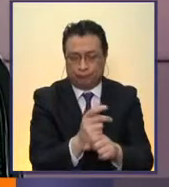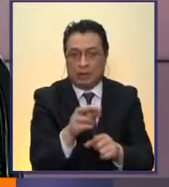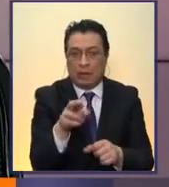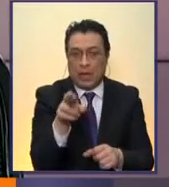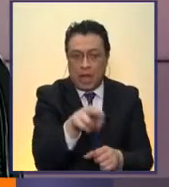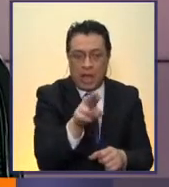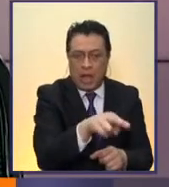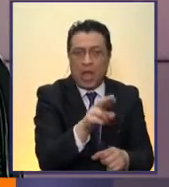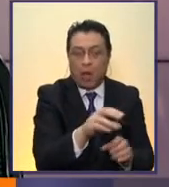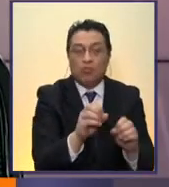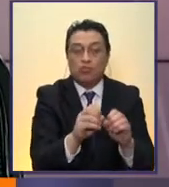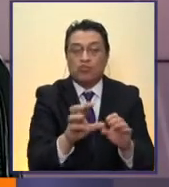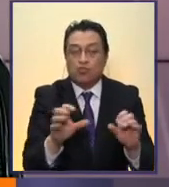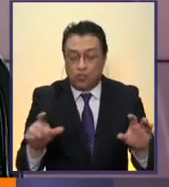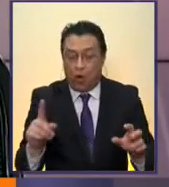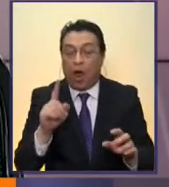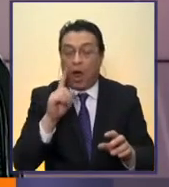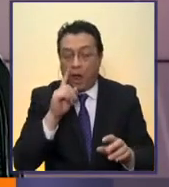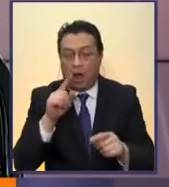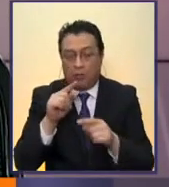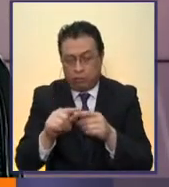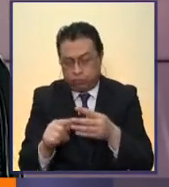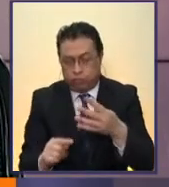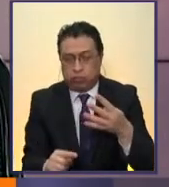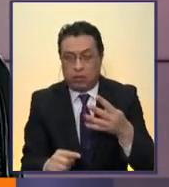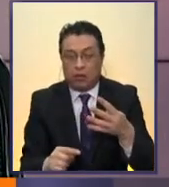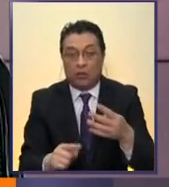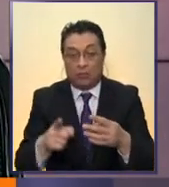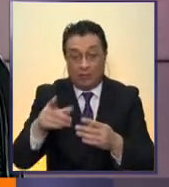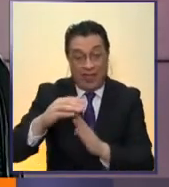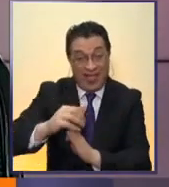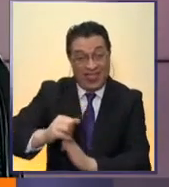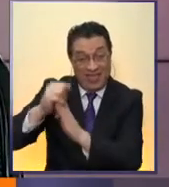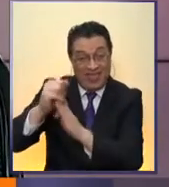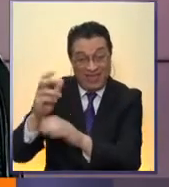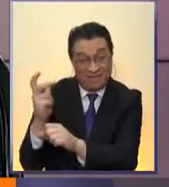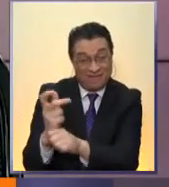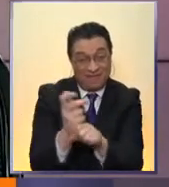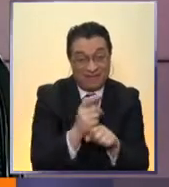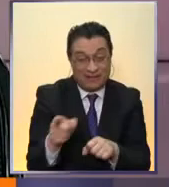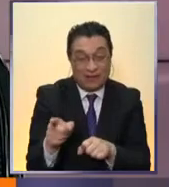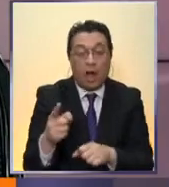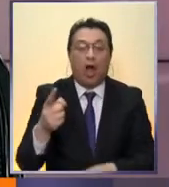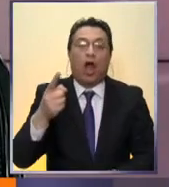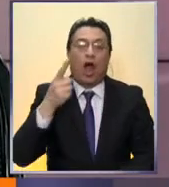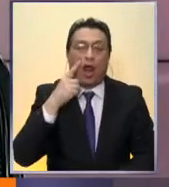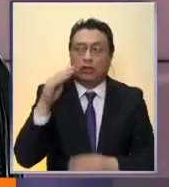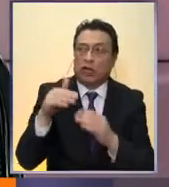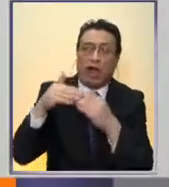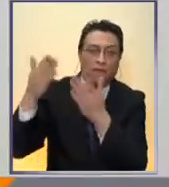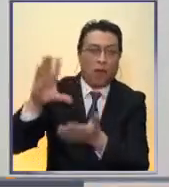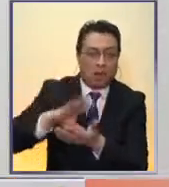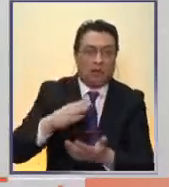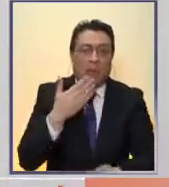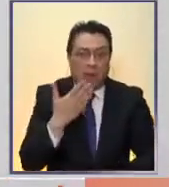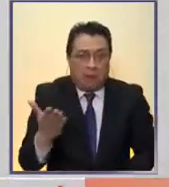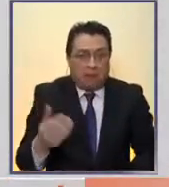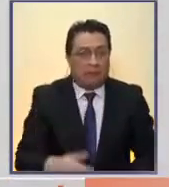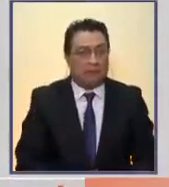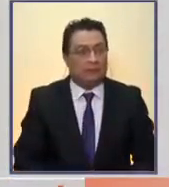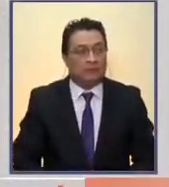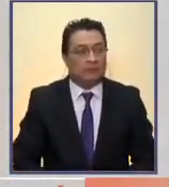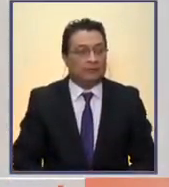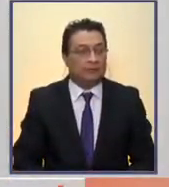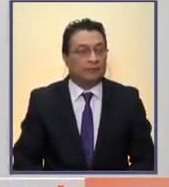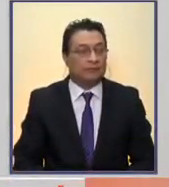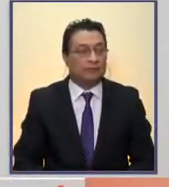los reiterados robos que pueden efectuar. El líder de una de estas bandas incluso era conocido en el extranjero. No